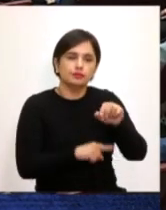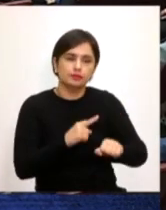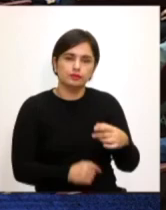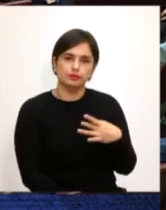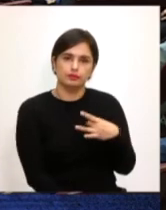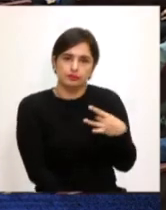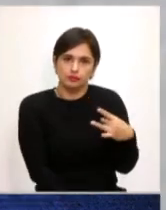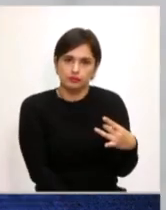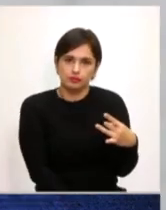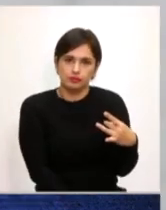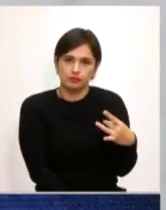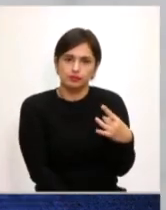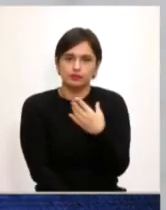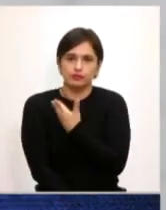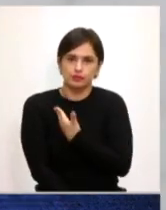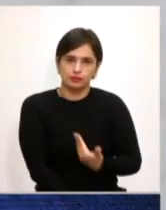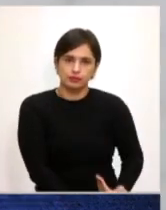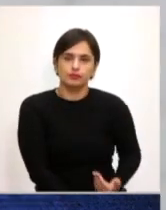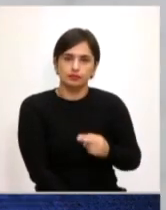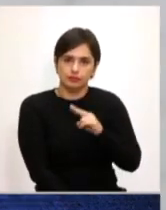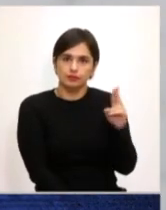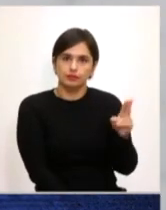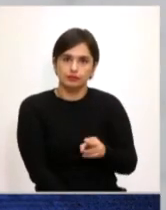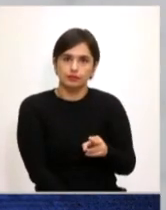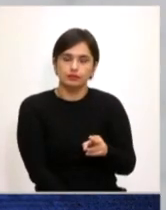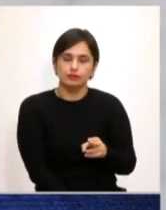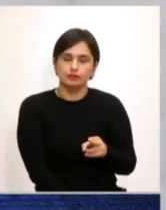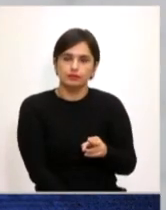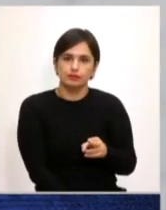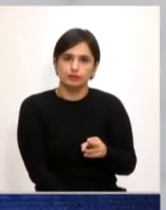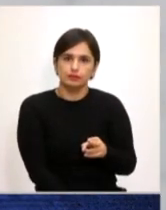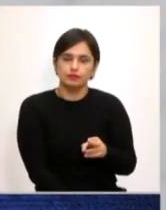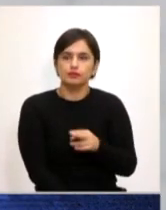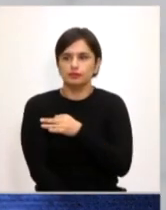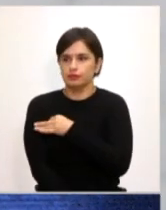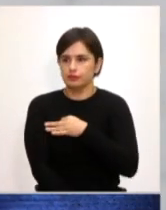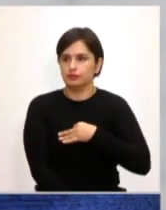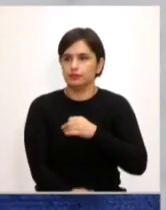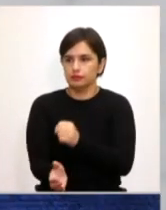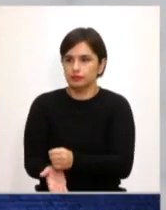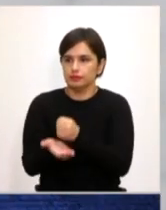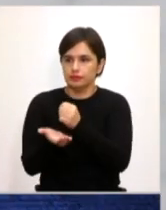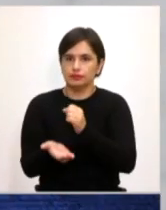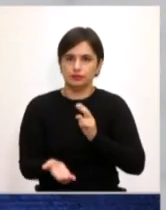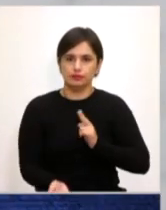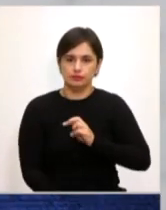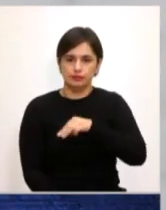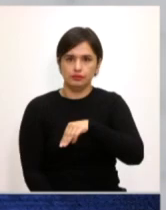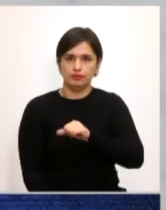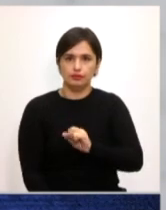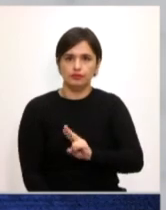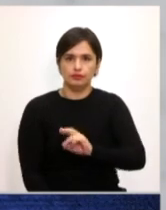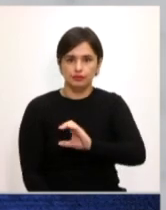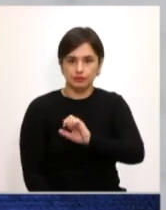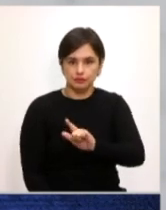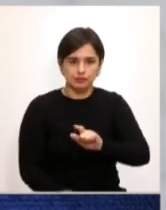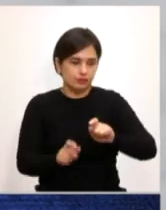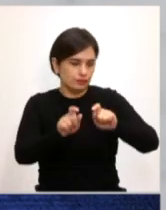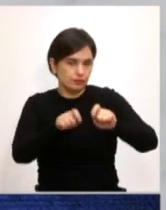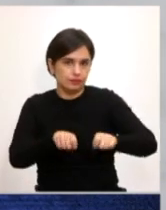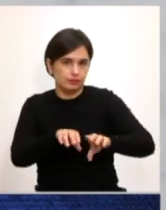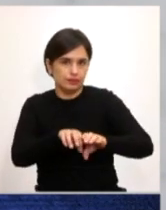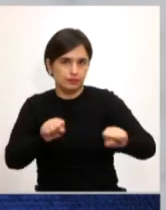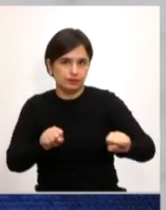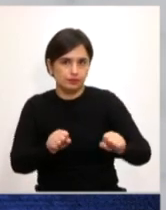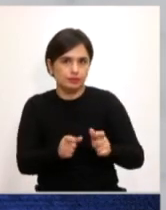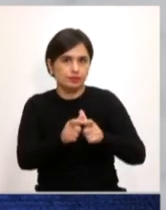invitación de Su Excelencia el Presidente de la República y del Ministro de Hacienda, don Mario Marcel, para suscribir un pacto por